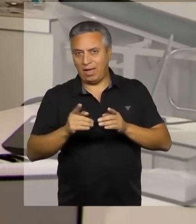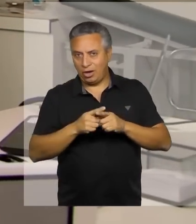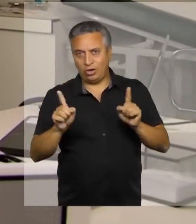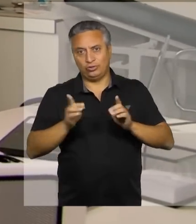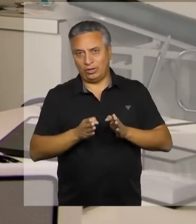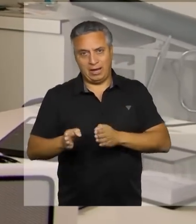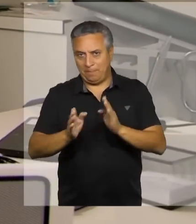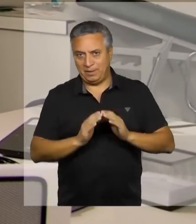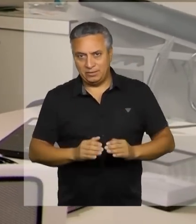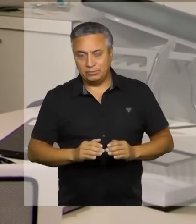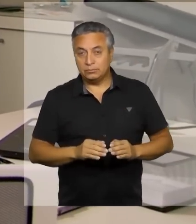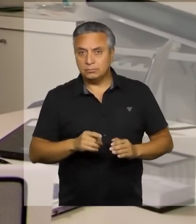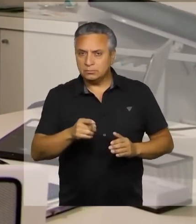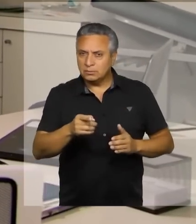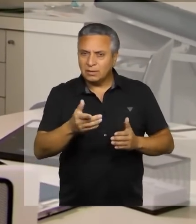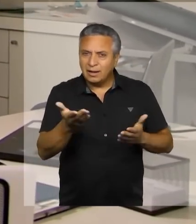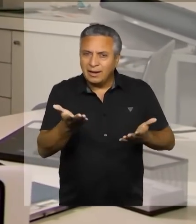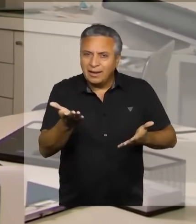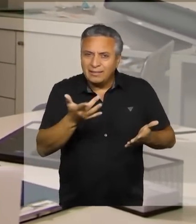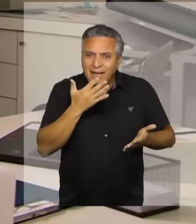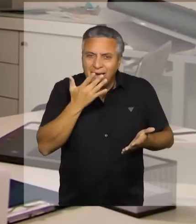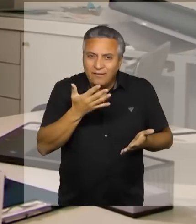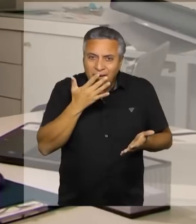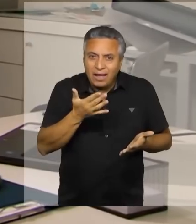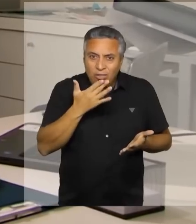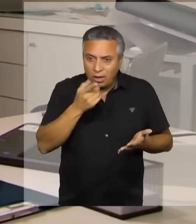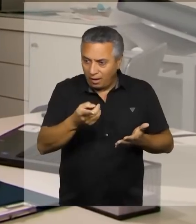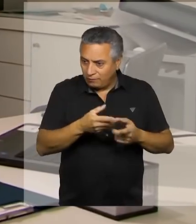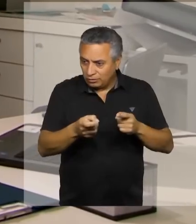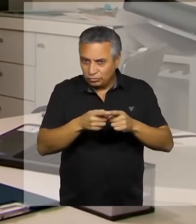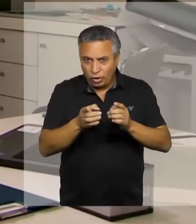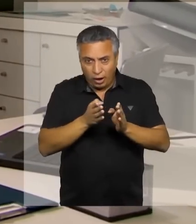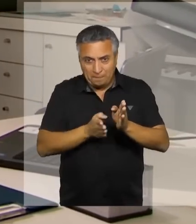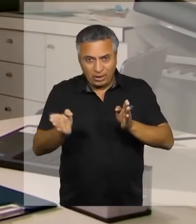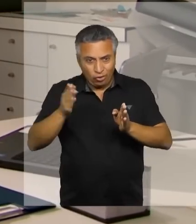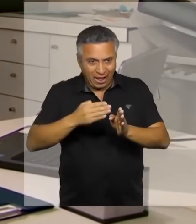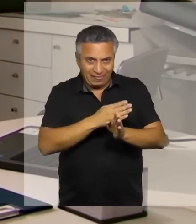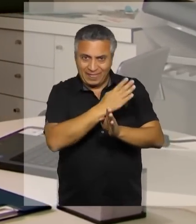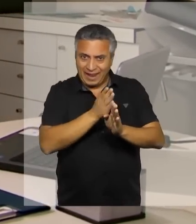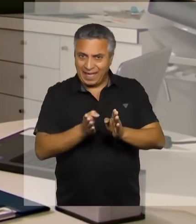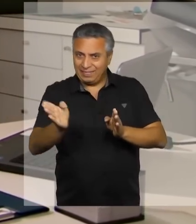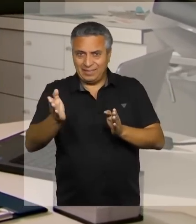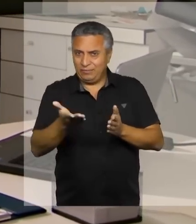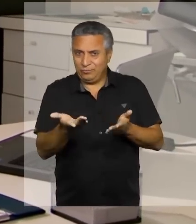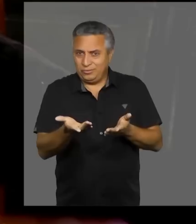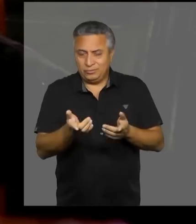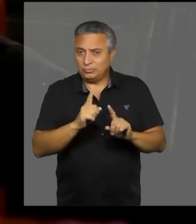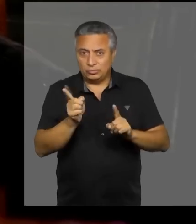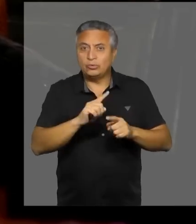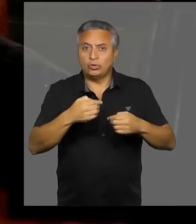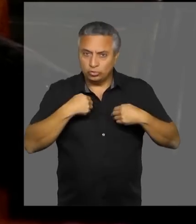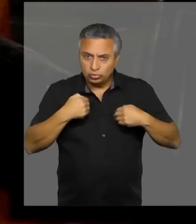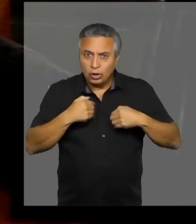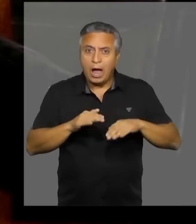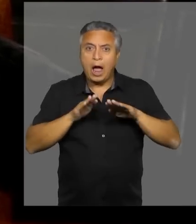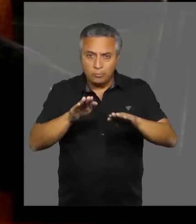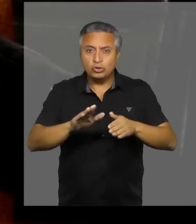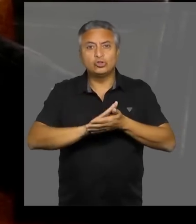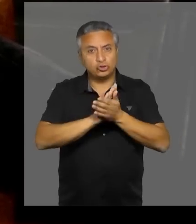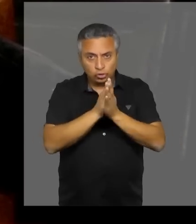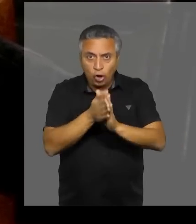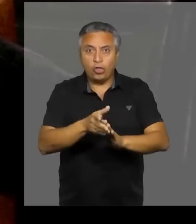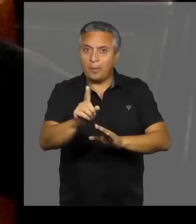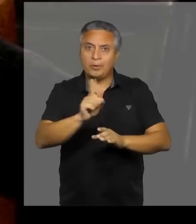Caco, ¿de qué estás hablando, por el amor de Dios? Estás hablando de métodos alternativos. Yo te apoyo en todo lo que tú quieras, pero